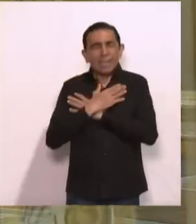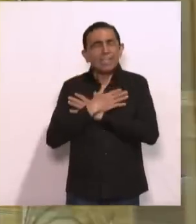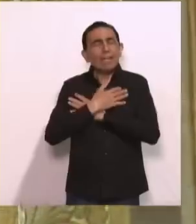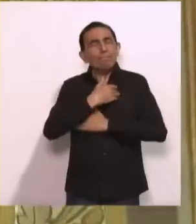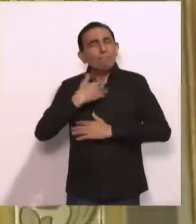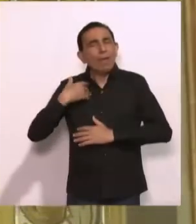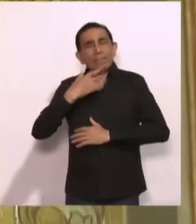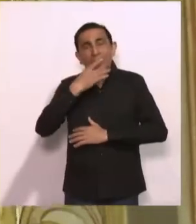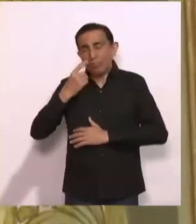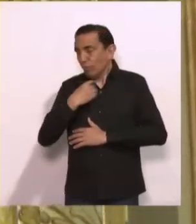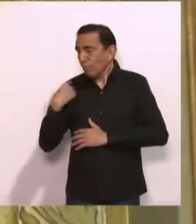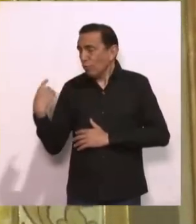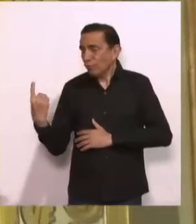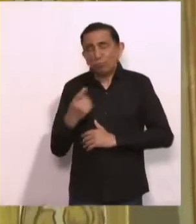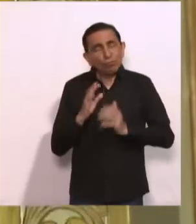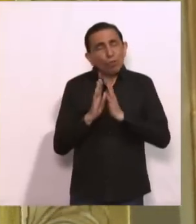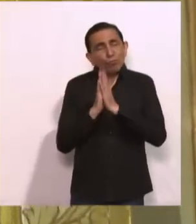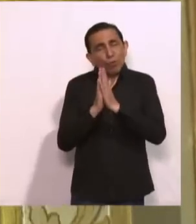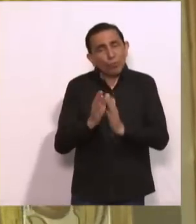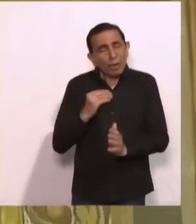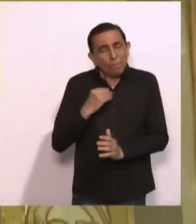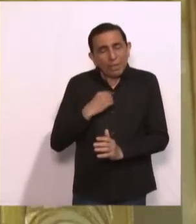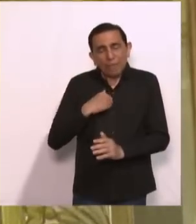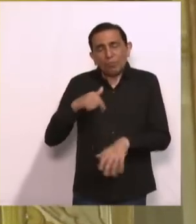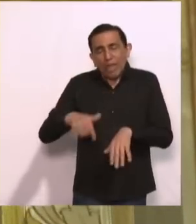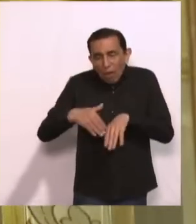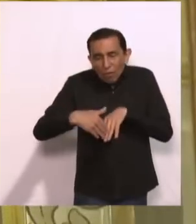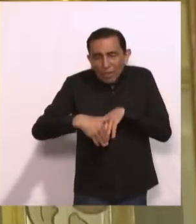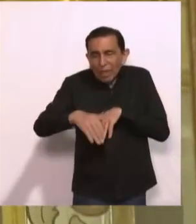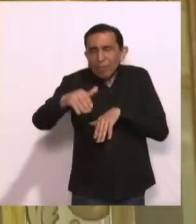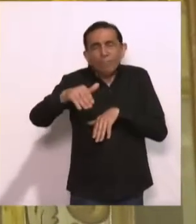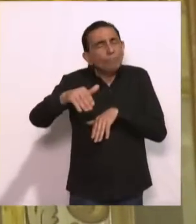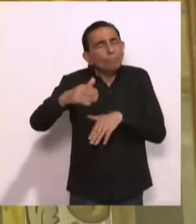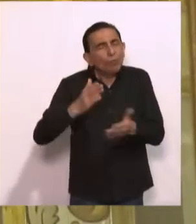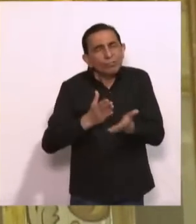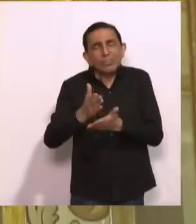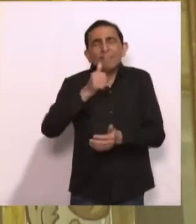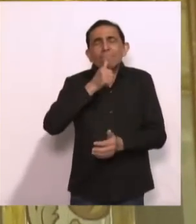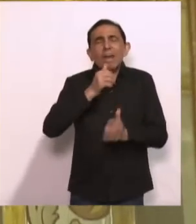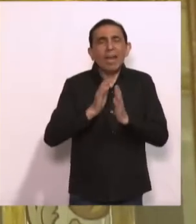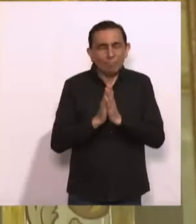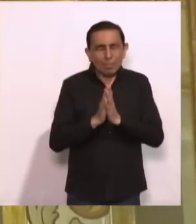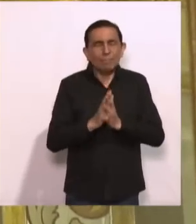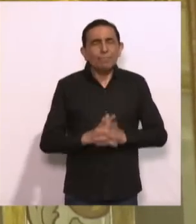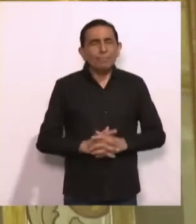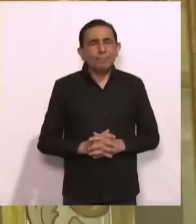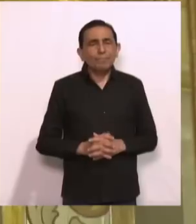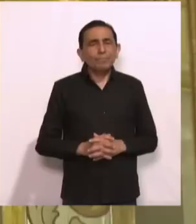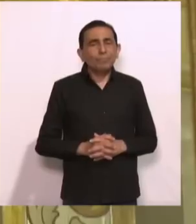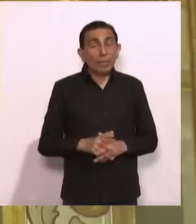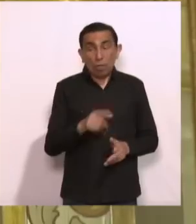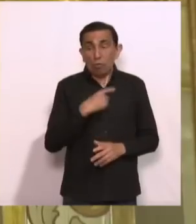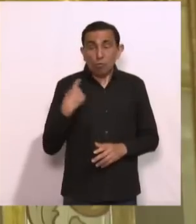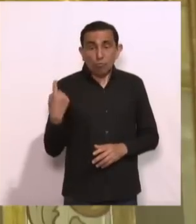Madre de Dios, ruega por nosotros pecadores, ahora y en la hora de nuestra muerte.